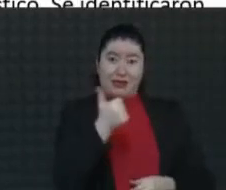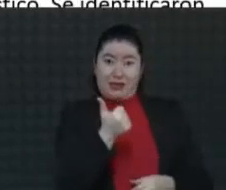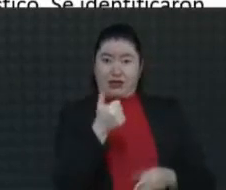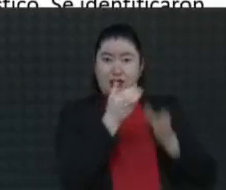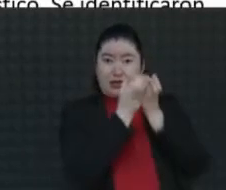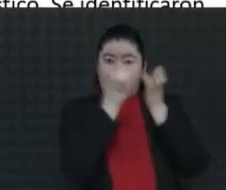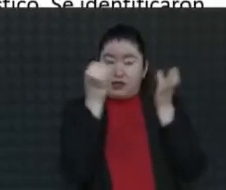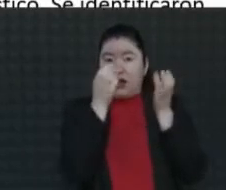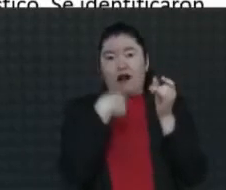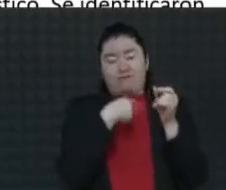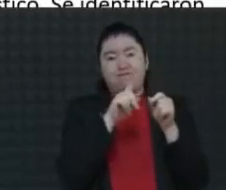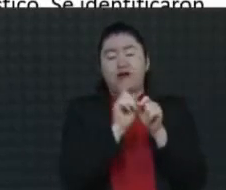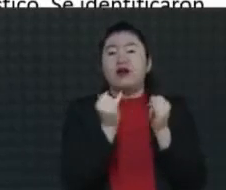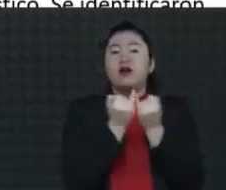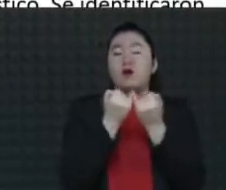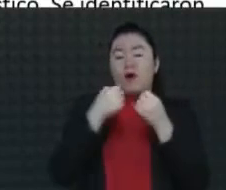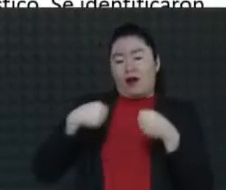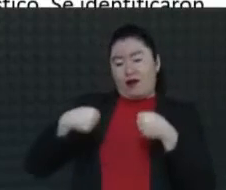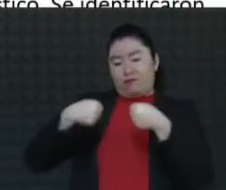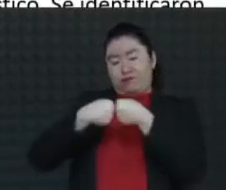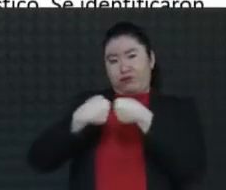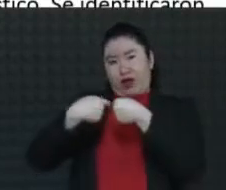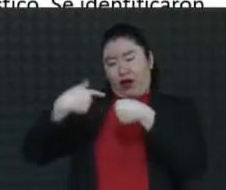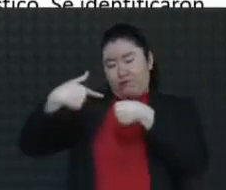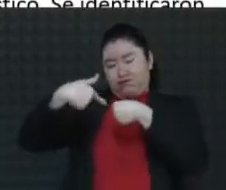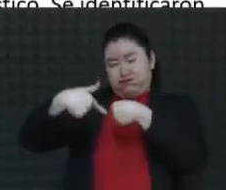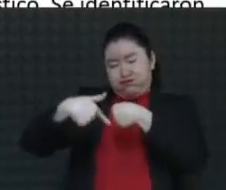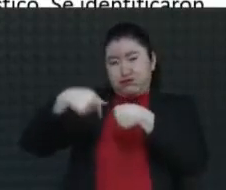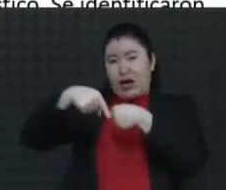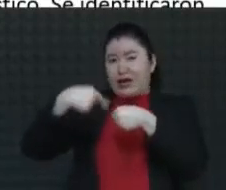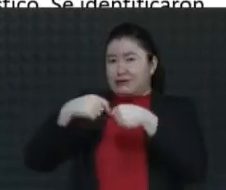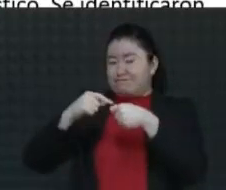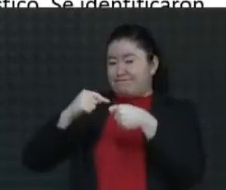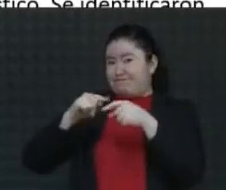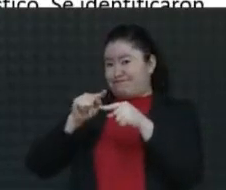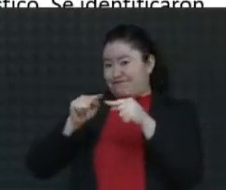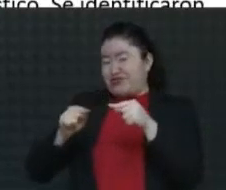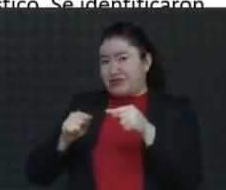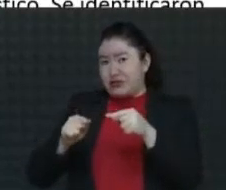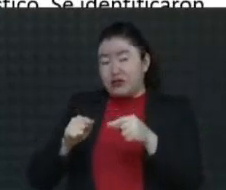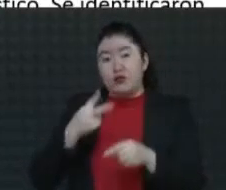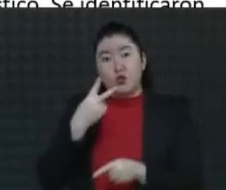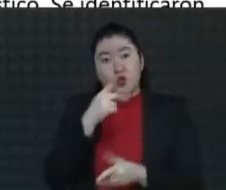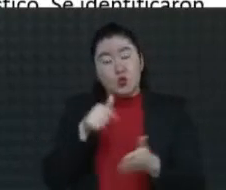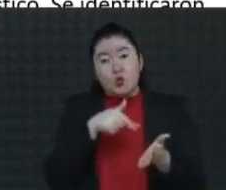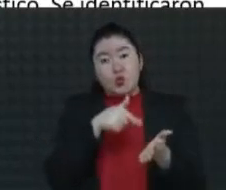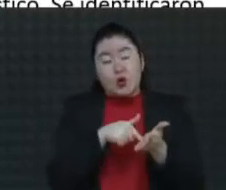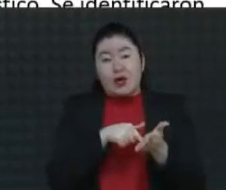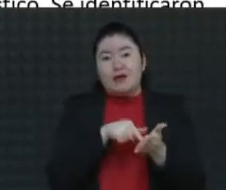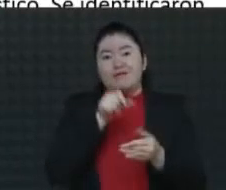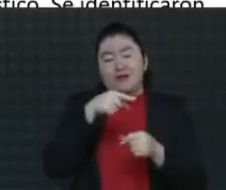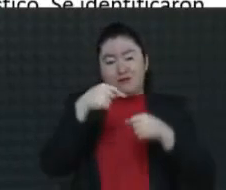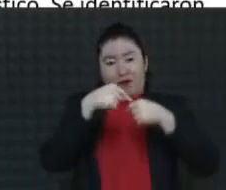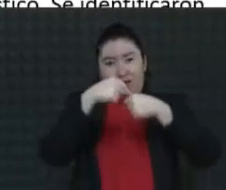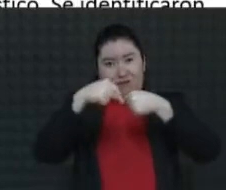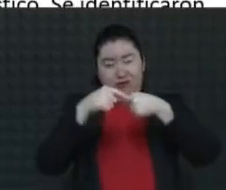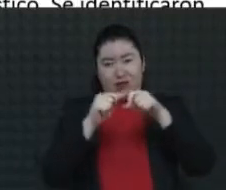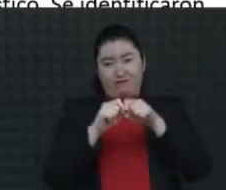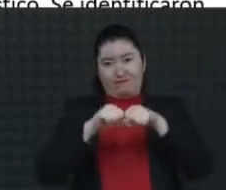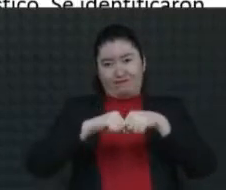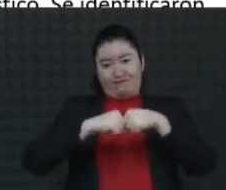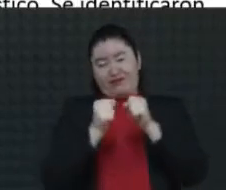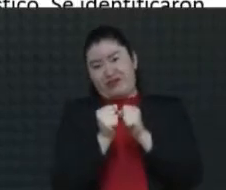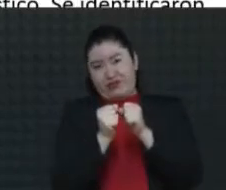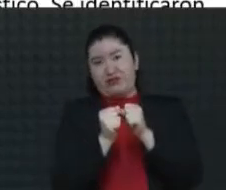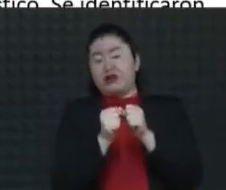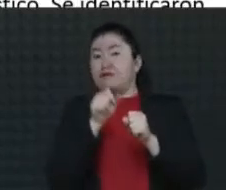en la soldadura entre el alma y el patín inferior de la viga sur y 2 ubicaciones en las que fracturó la soldadura entre el perno